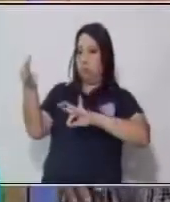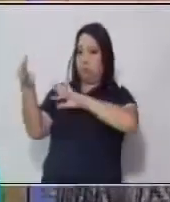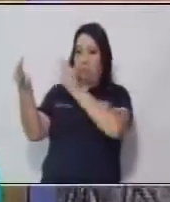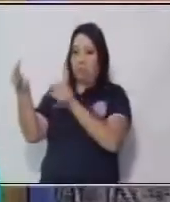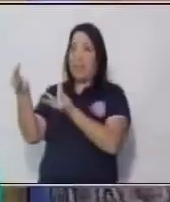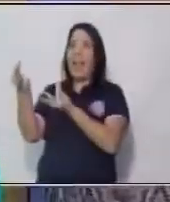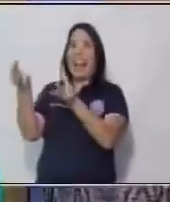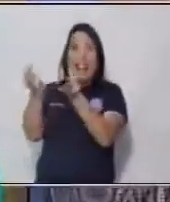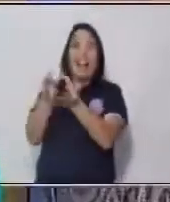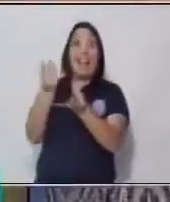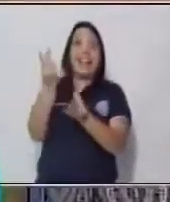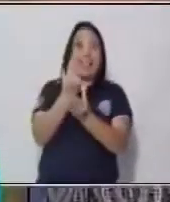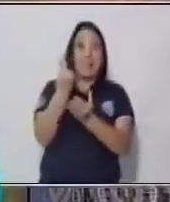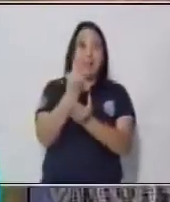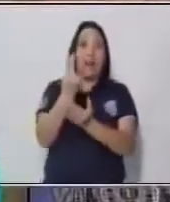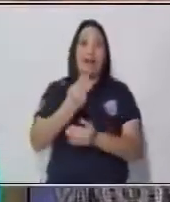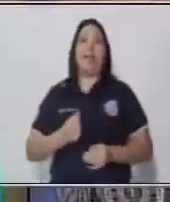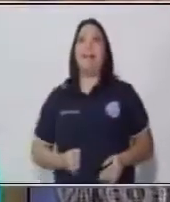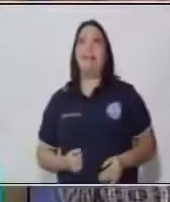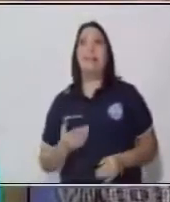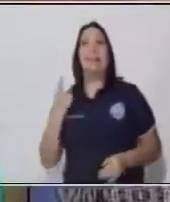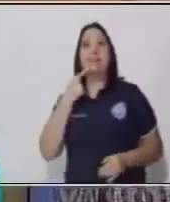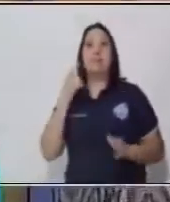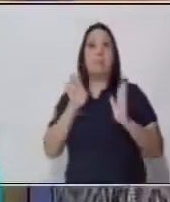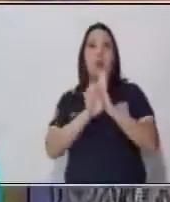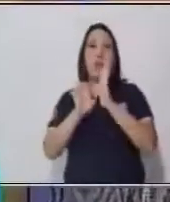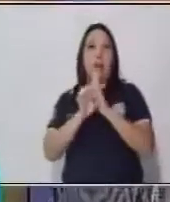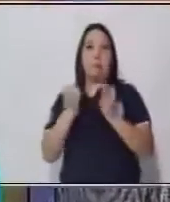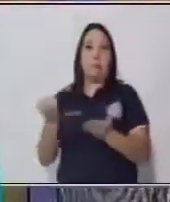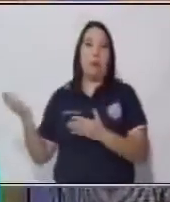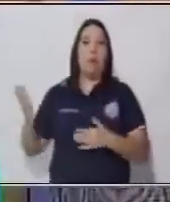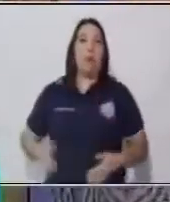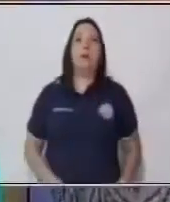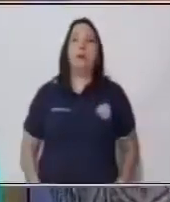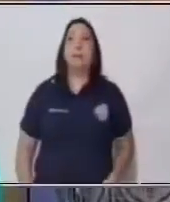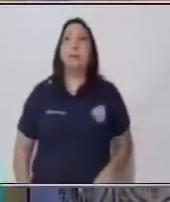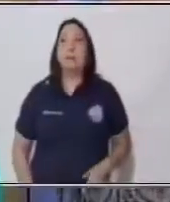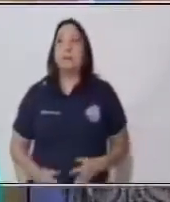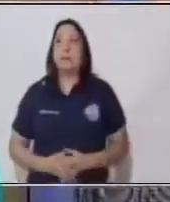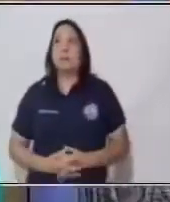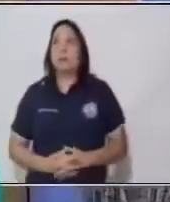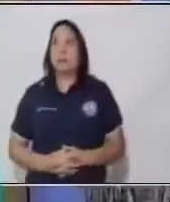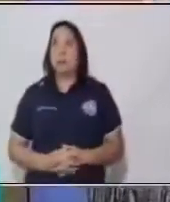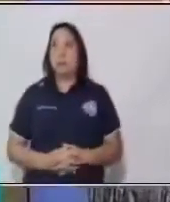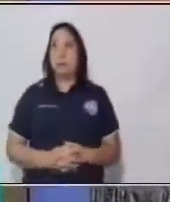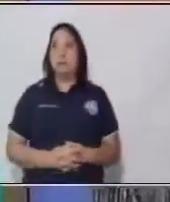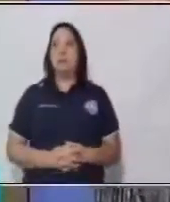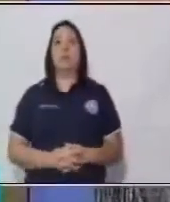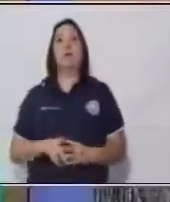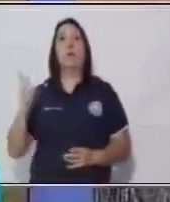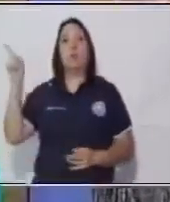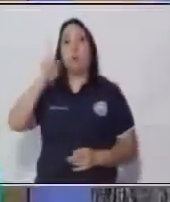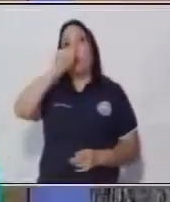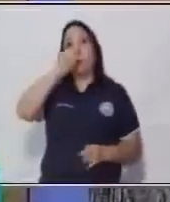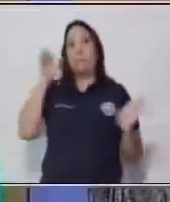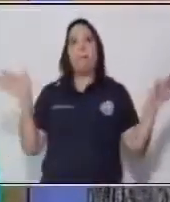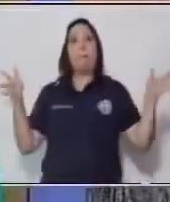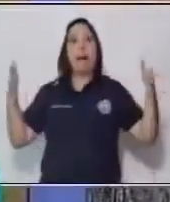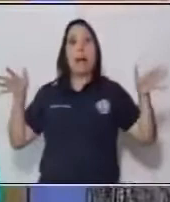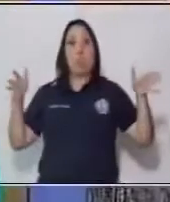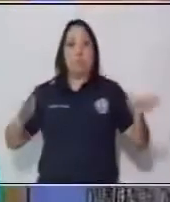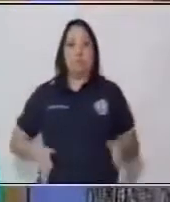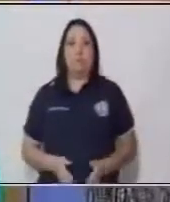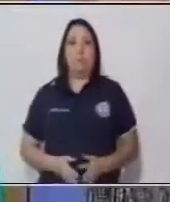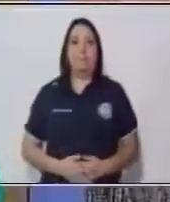parejas de cada una de ellas. En este caso, le doy la vuelta acá, tengo un